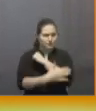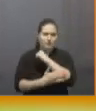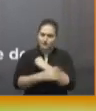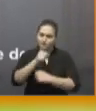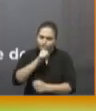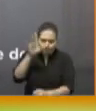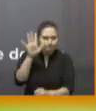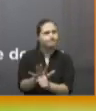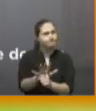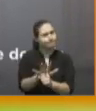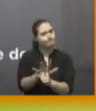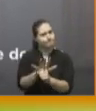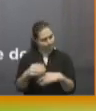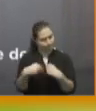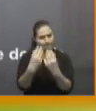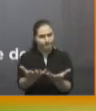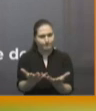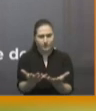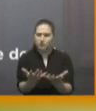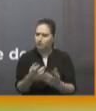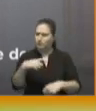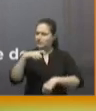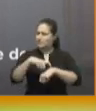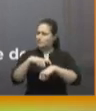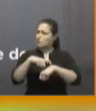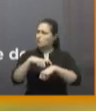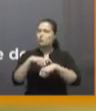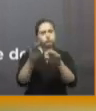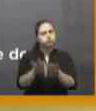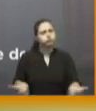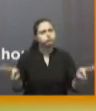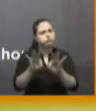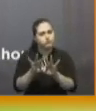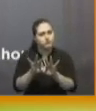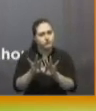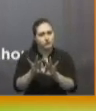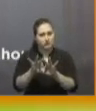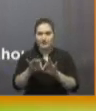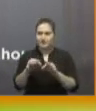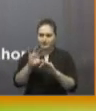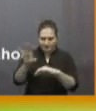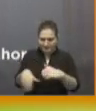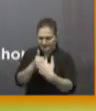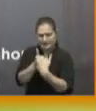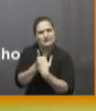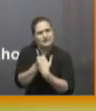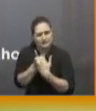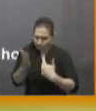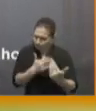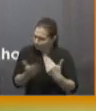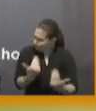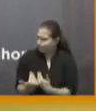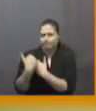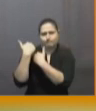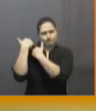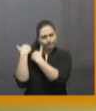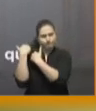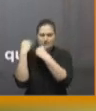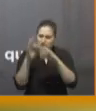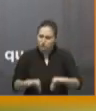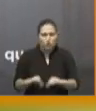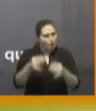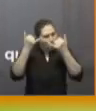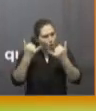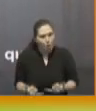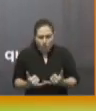de confianza hacia el pueblo y el gobierno por siemp hay que